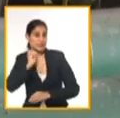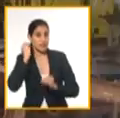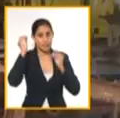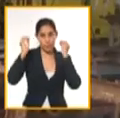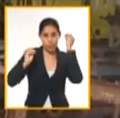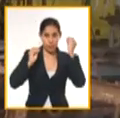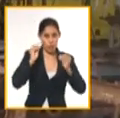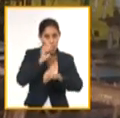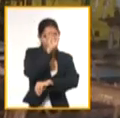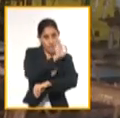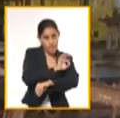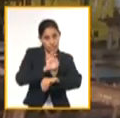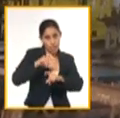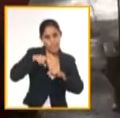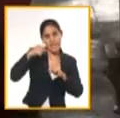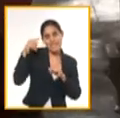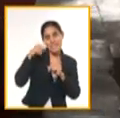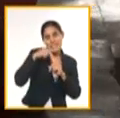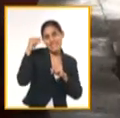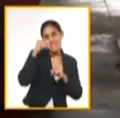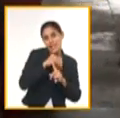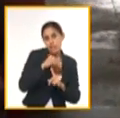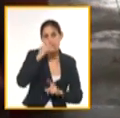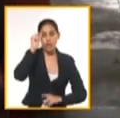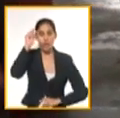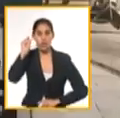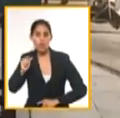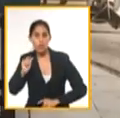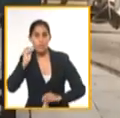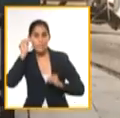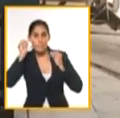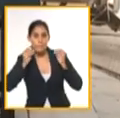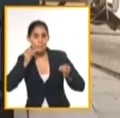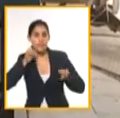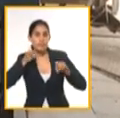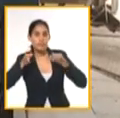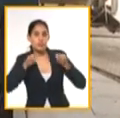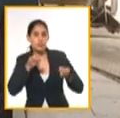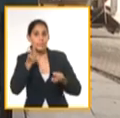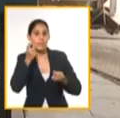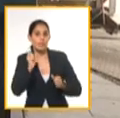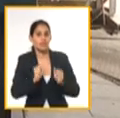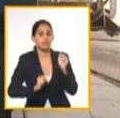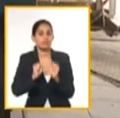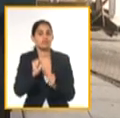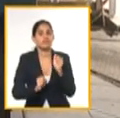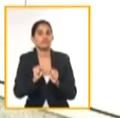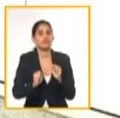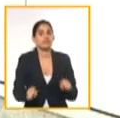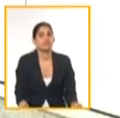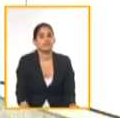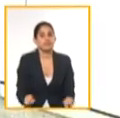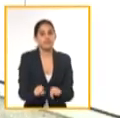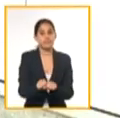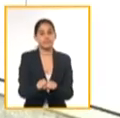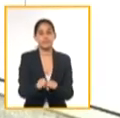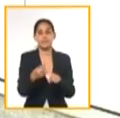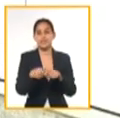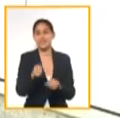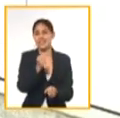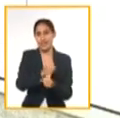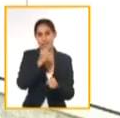y técnicos ponen toda su sapiencia en función del primer calentamiento y arranque. La disposición de los trabajadores ha